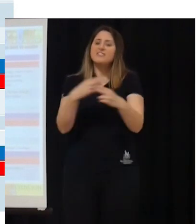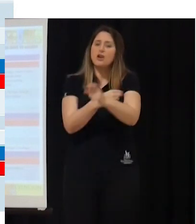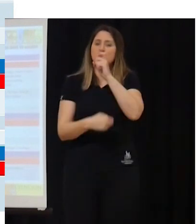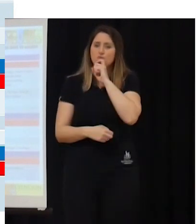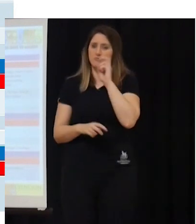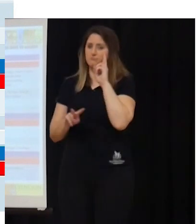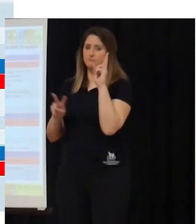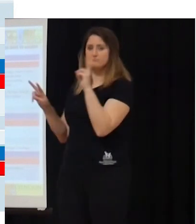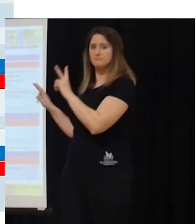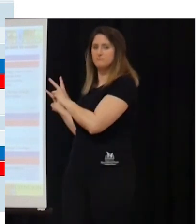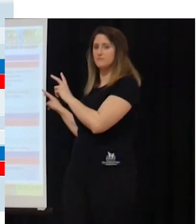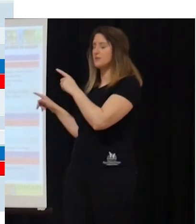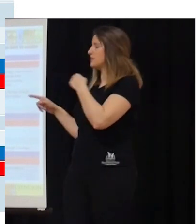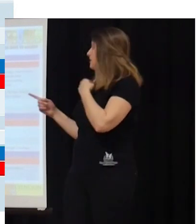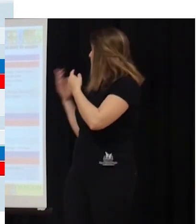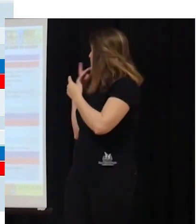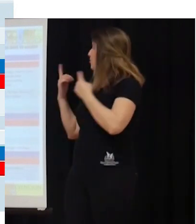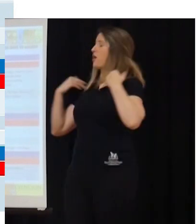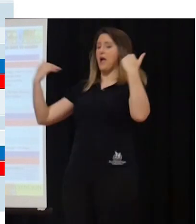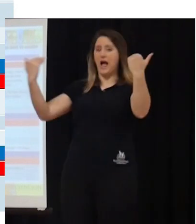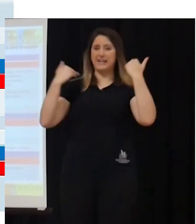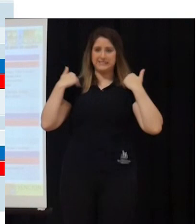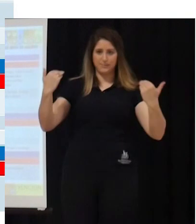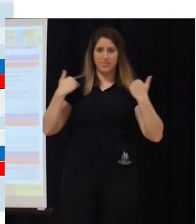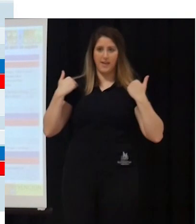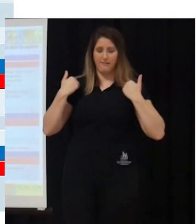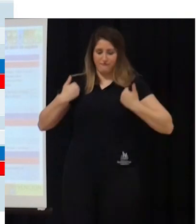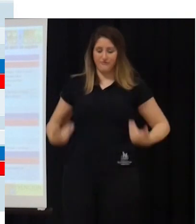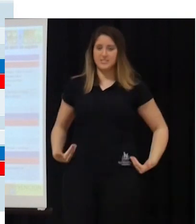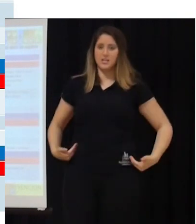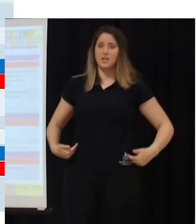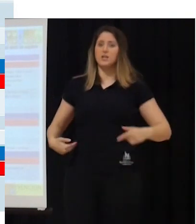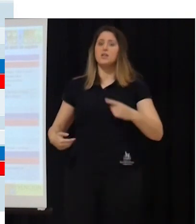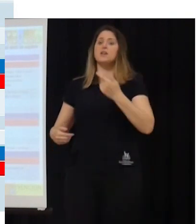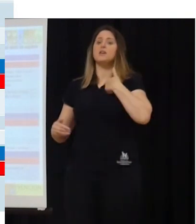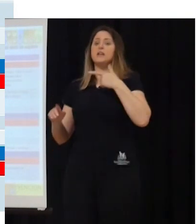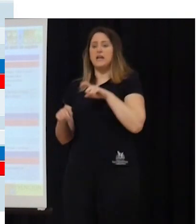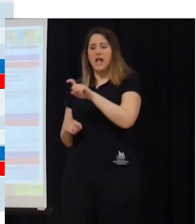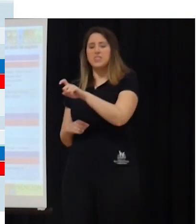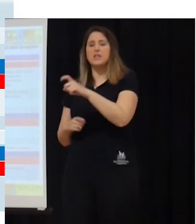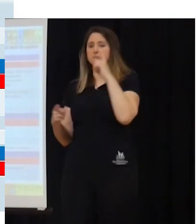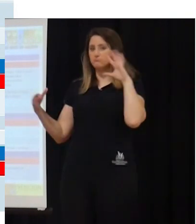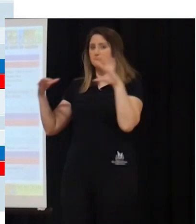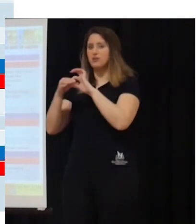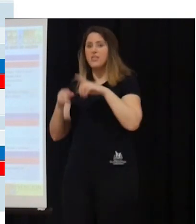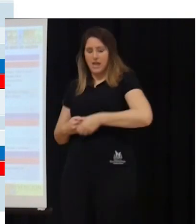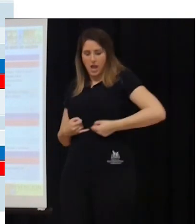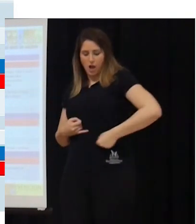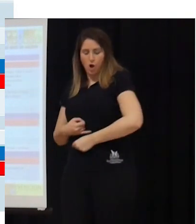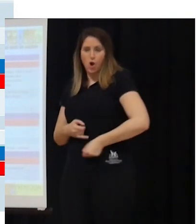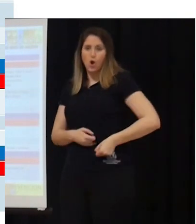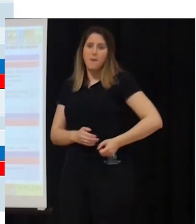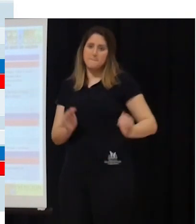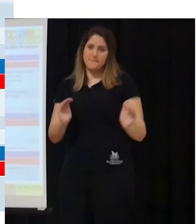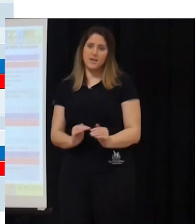Está perfectamente relacionada la actividad física con mejorar la incidencia del cáncer de colon, mientras